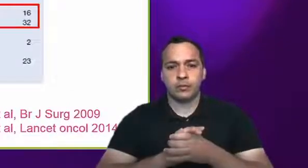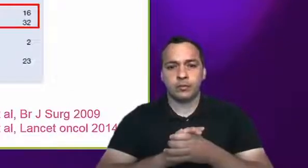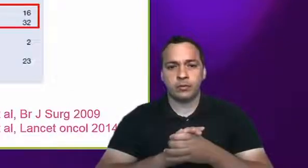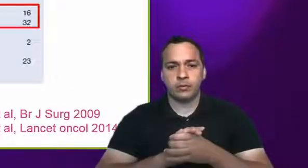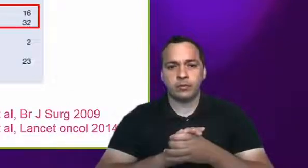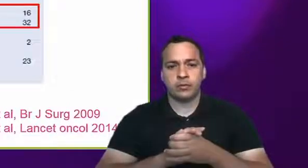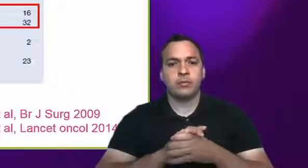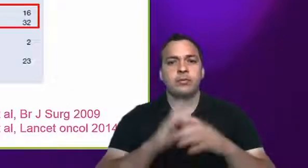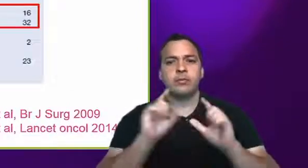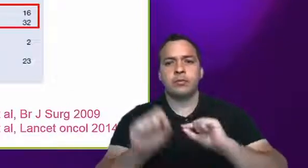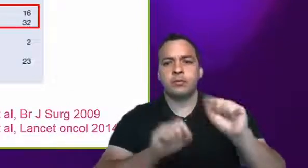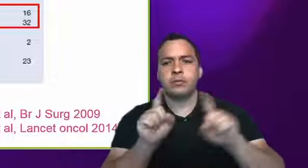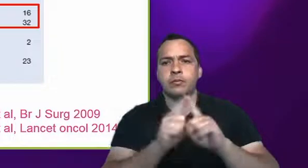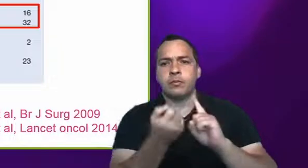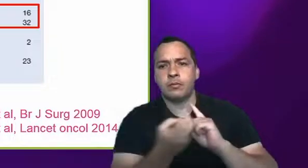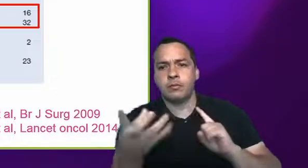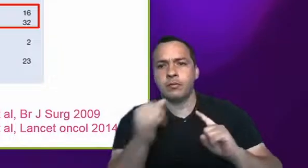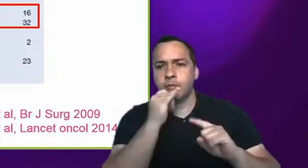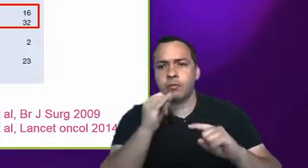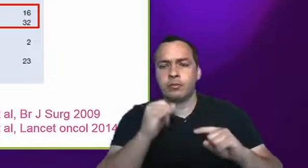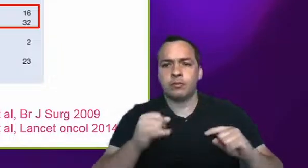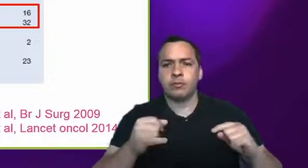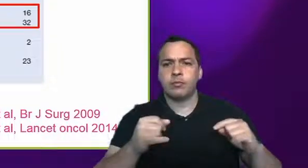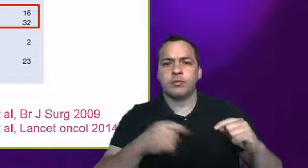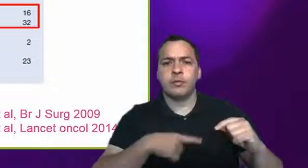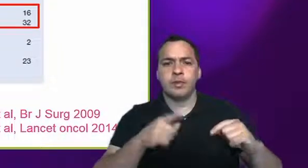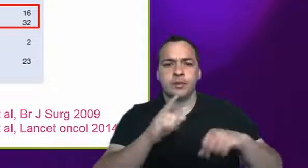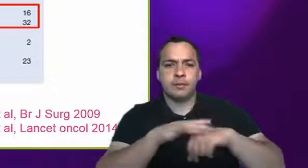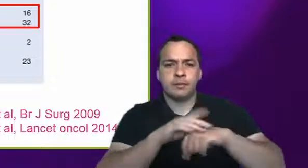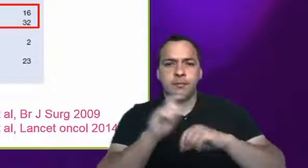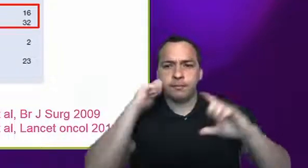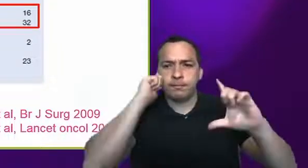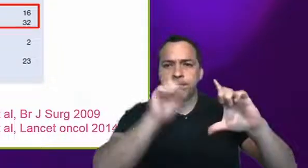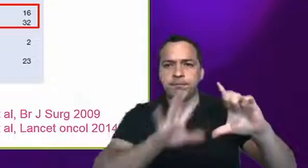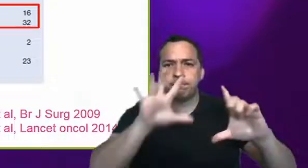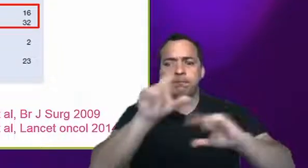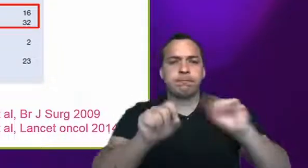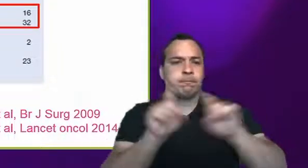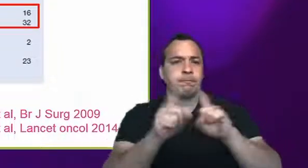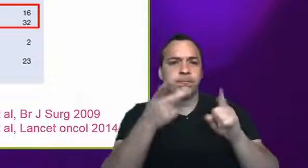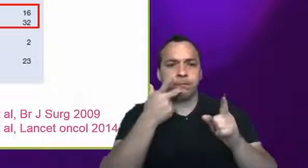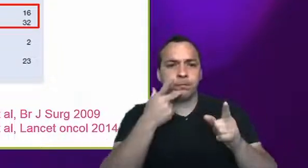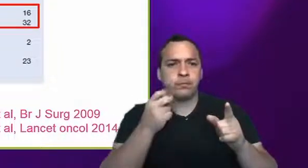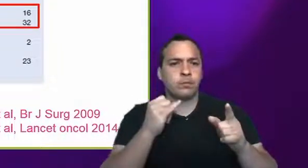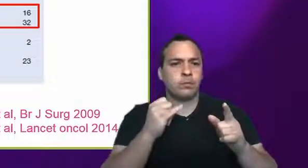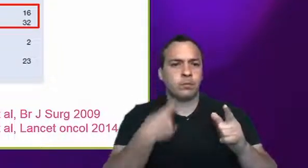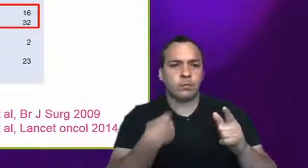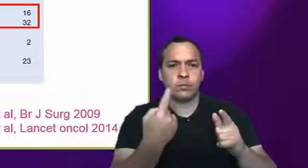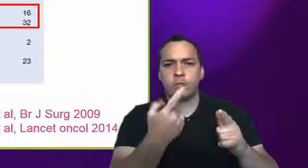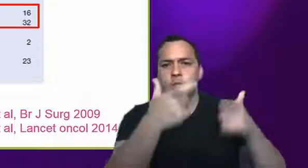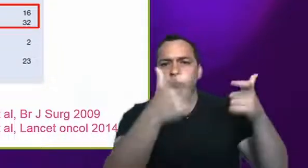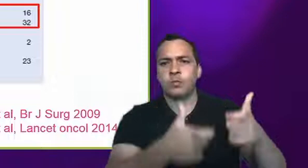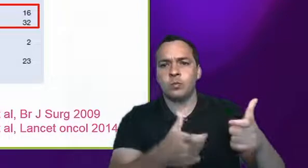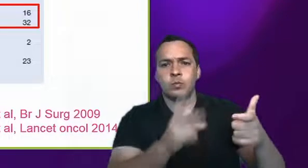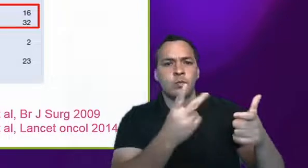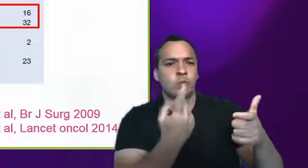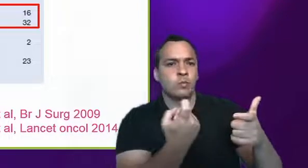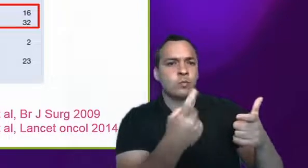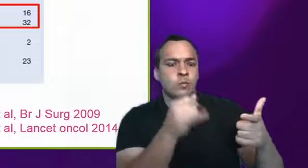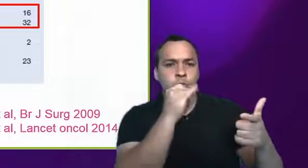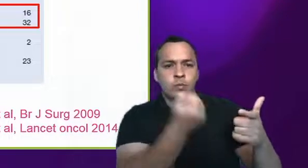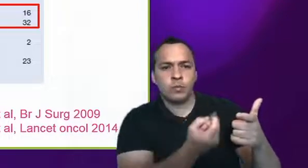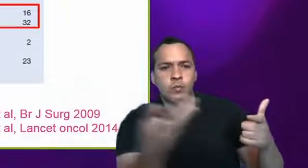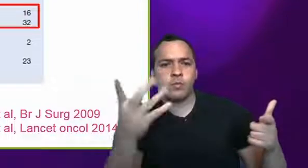Obviamente, la cantidad de tumor hepático, si es, ocupa un solo lobo o